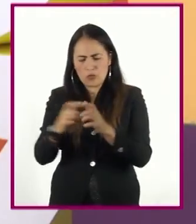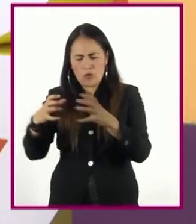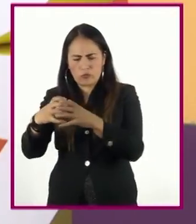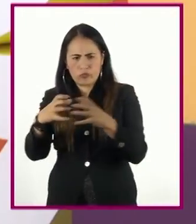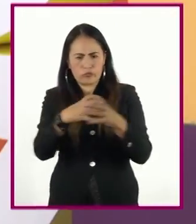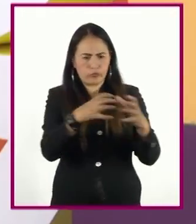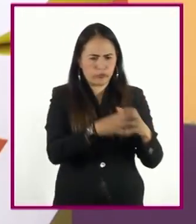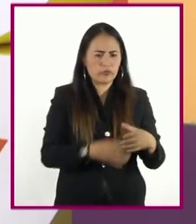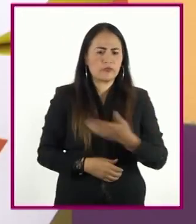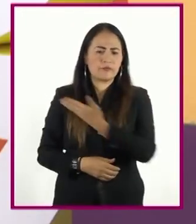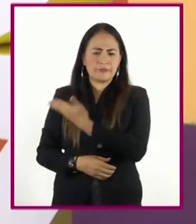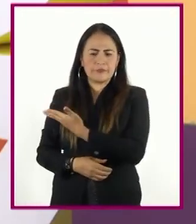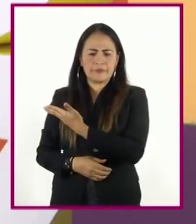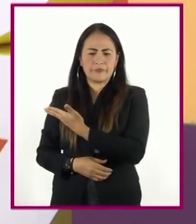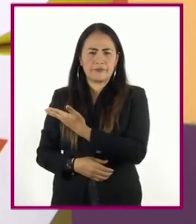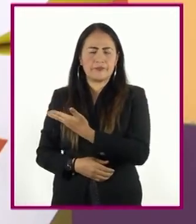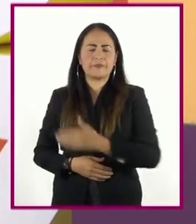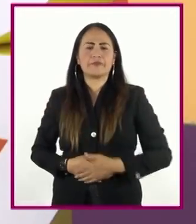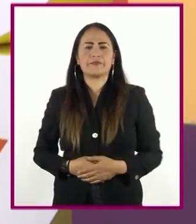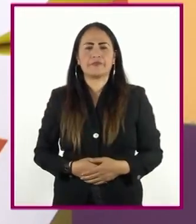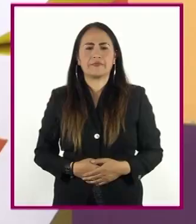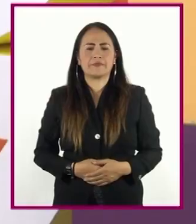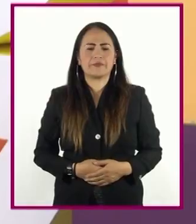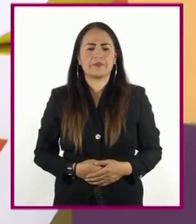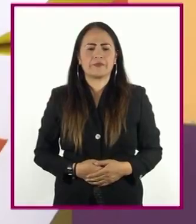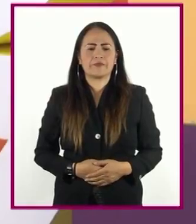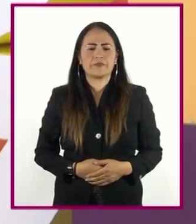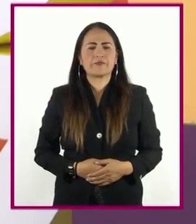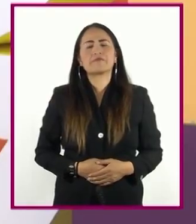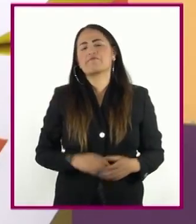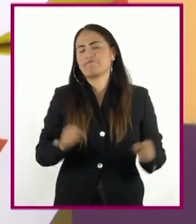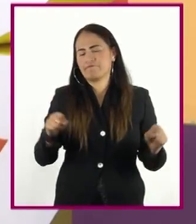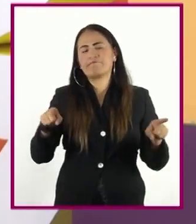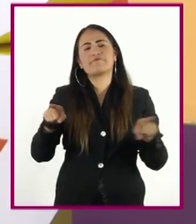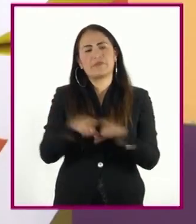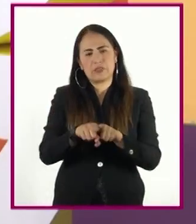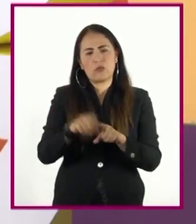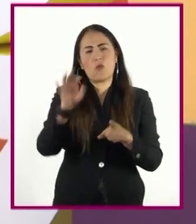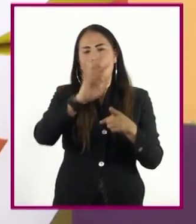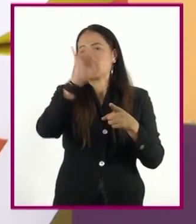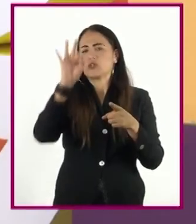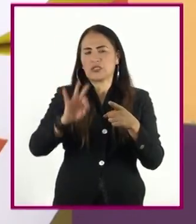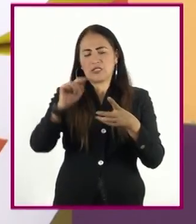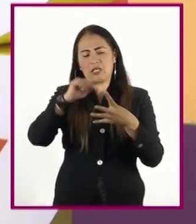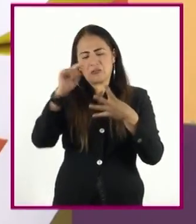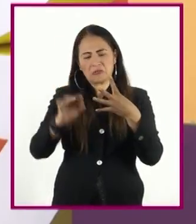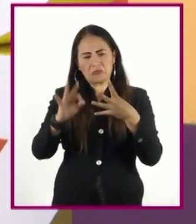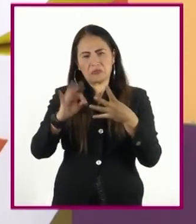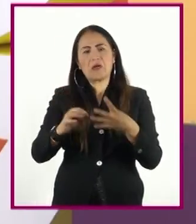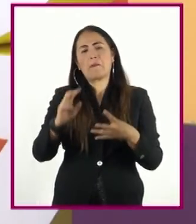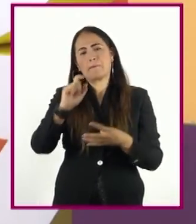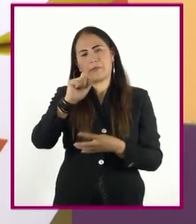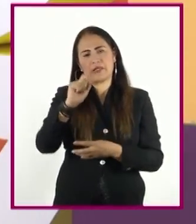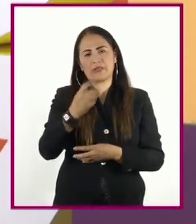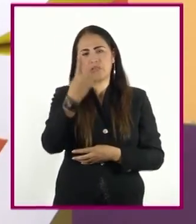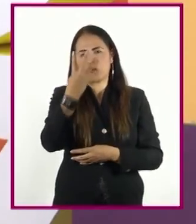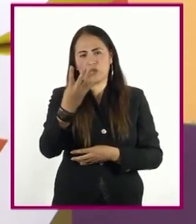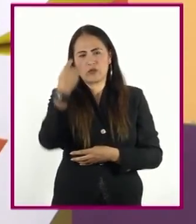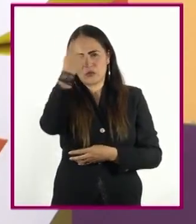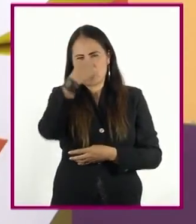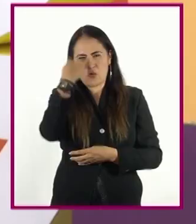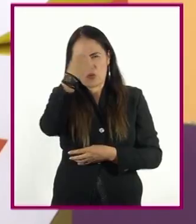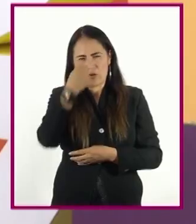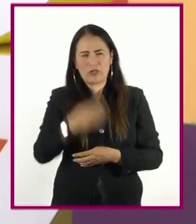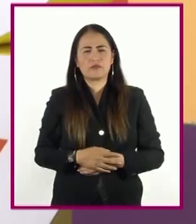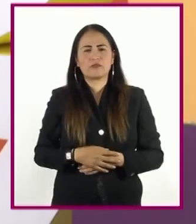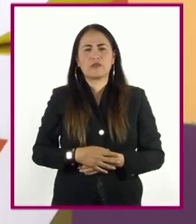igual a frecuencia relativa por total, que es lo mismo que calcular los porcentajes dados por 24 horas, ya que